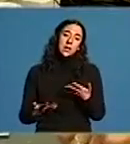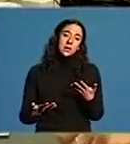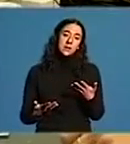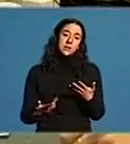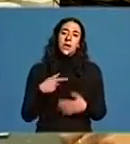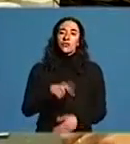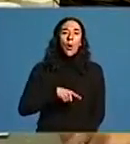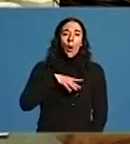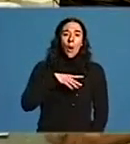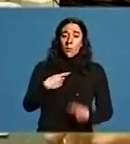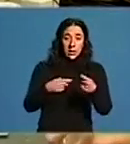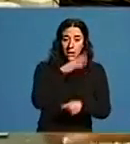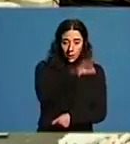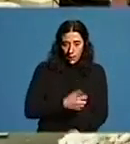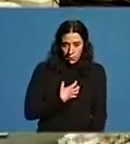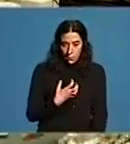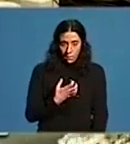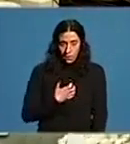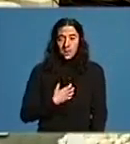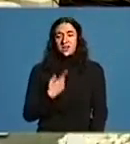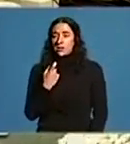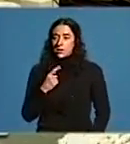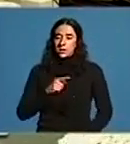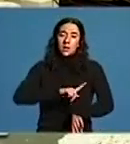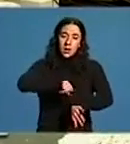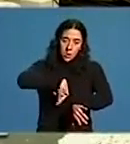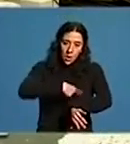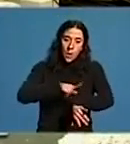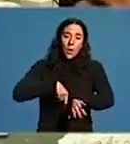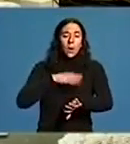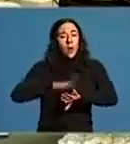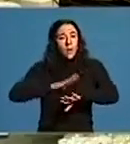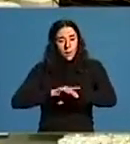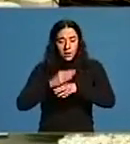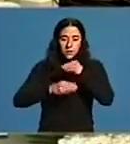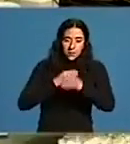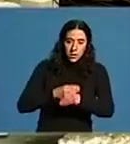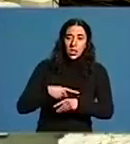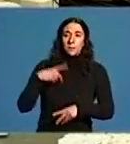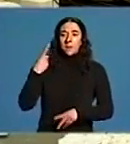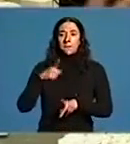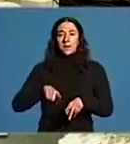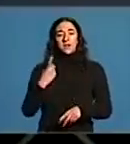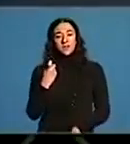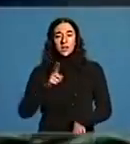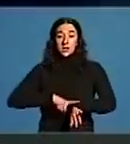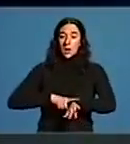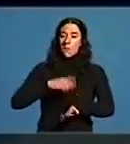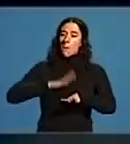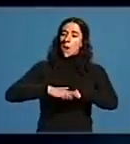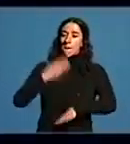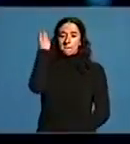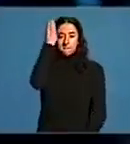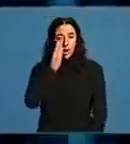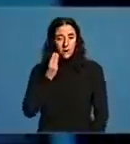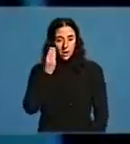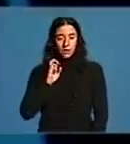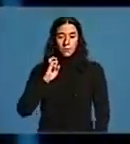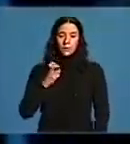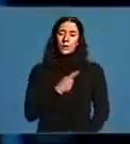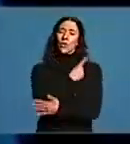collares con pues con eso, con piedras semipreciosas, desde perlas, ágatas, corales, turquesas y plata.